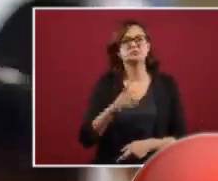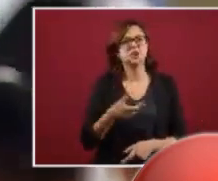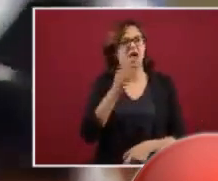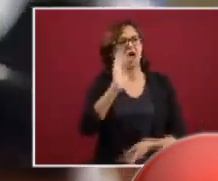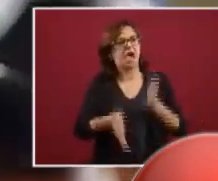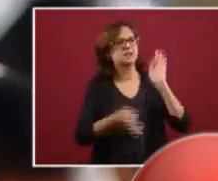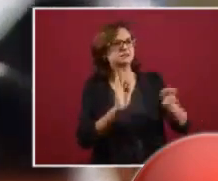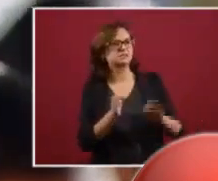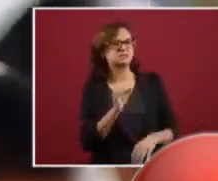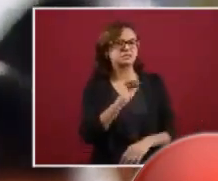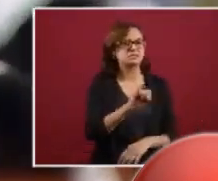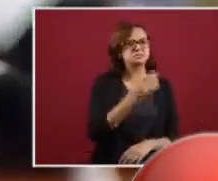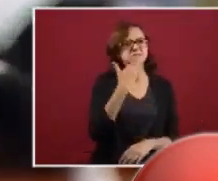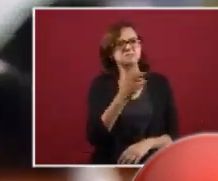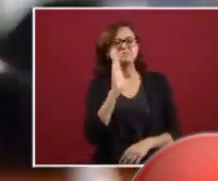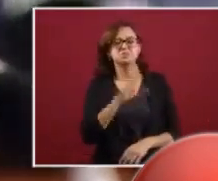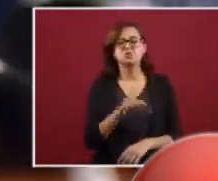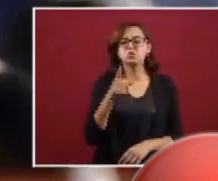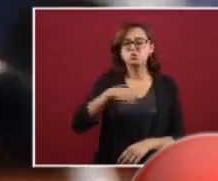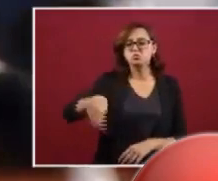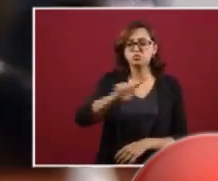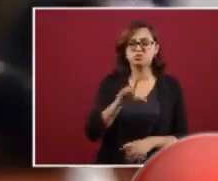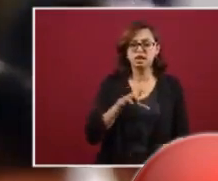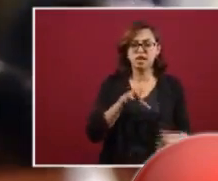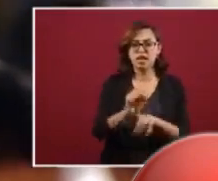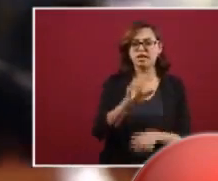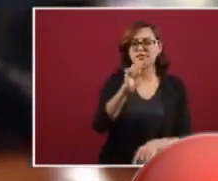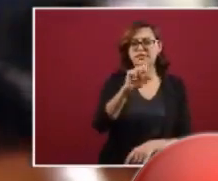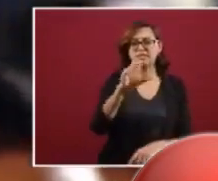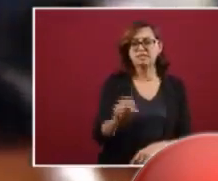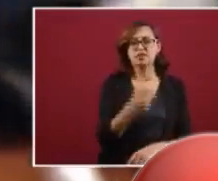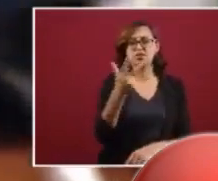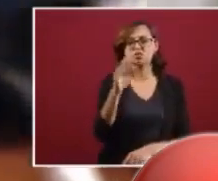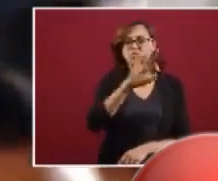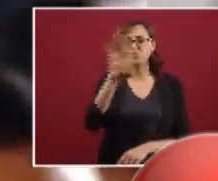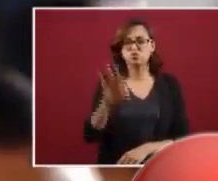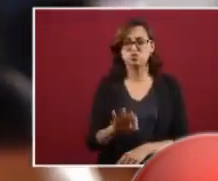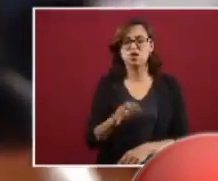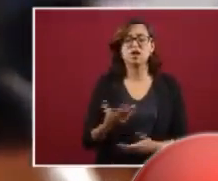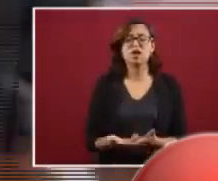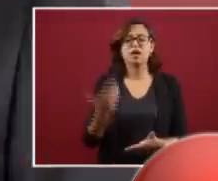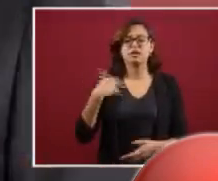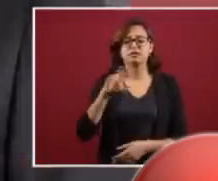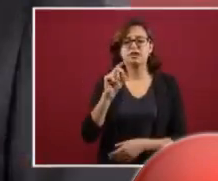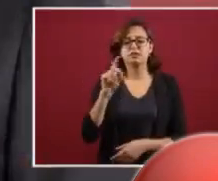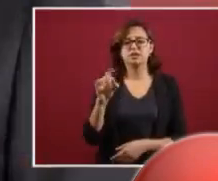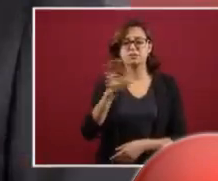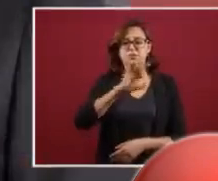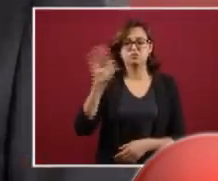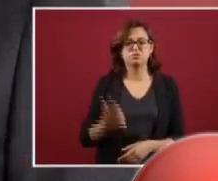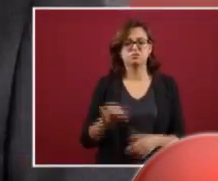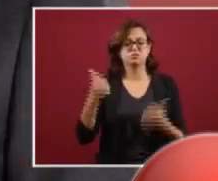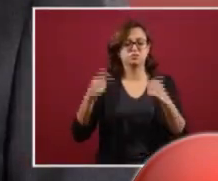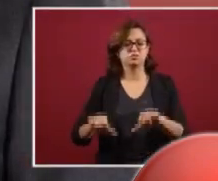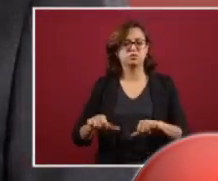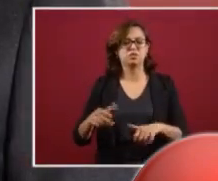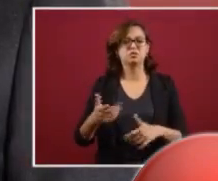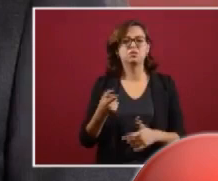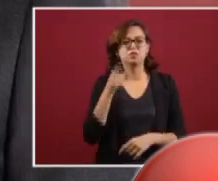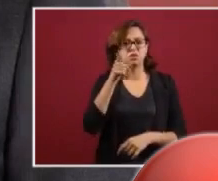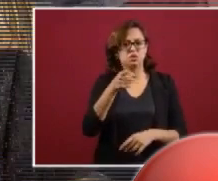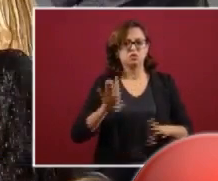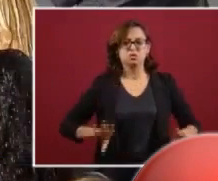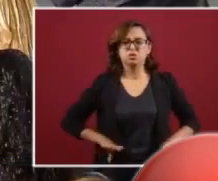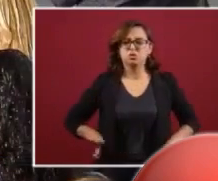se ve que usted alcanza el 68 por ciento en contra de un 30 por ciento de desaprobación su honestidad